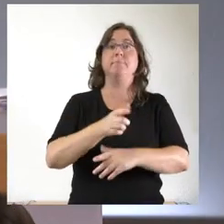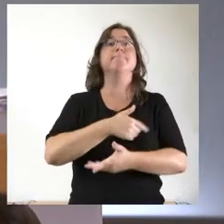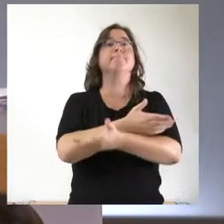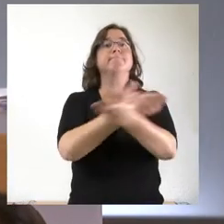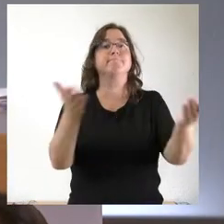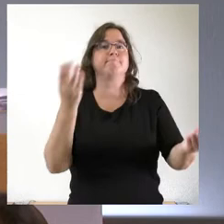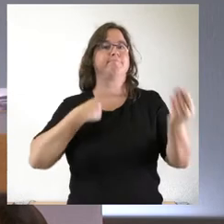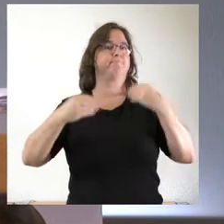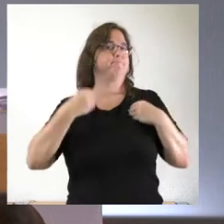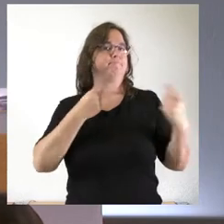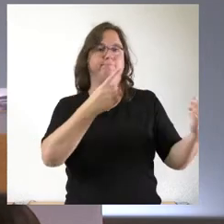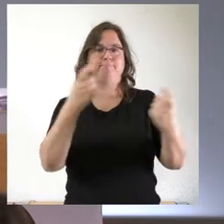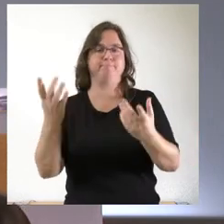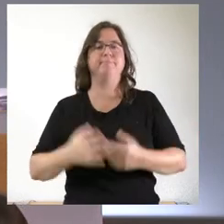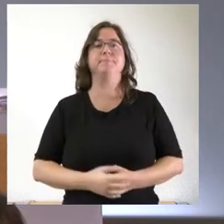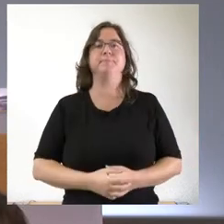disposición para cualquier pregunta que deseen